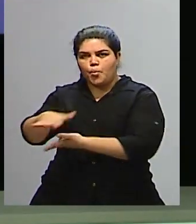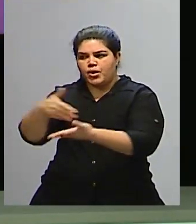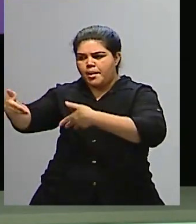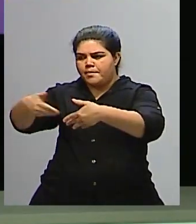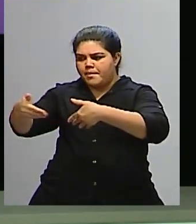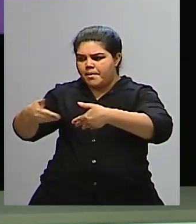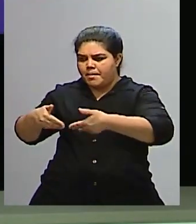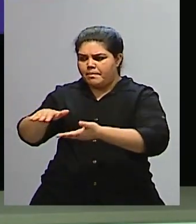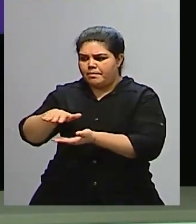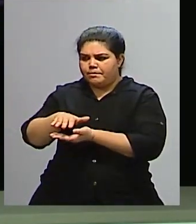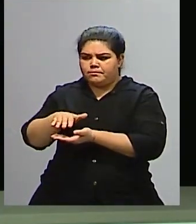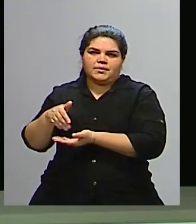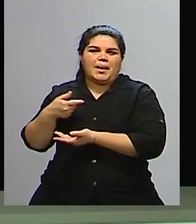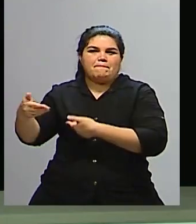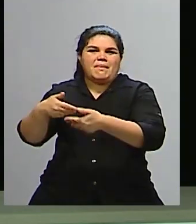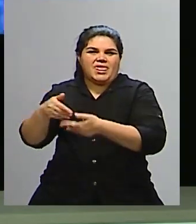necesito este recurso.